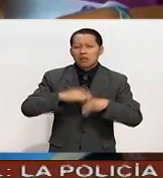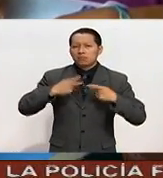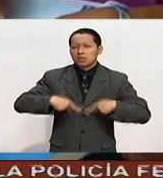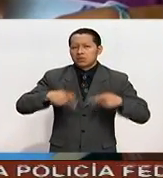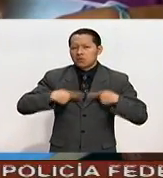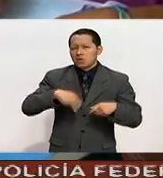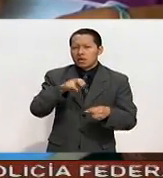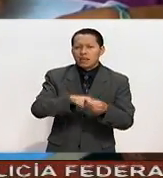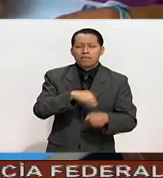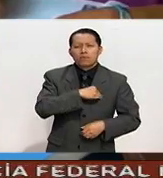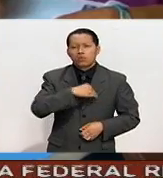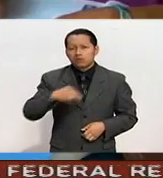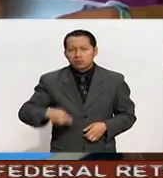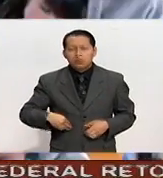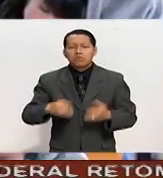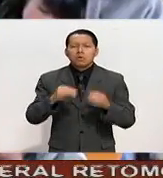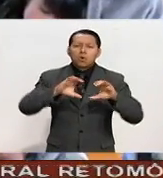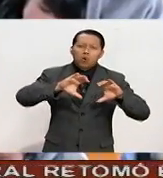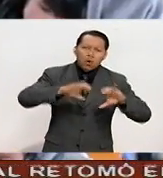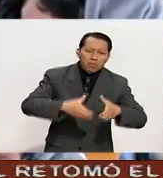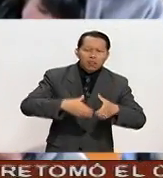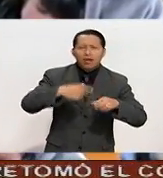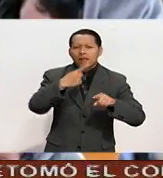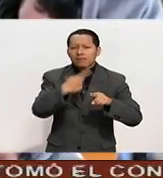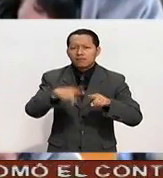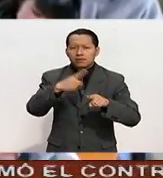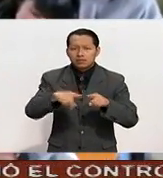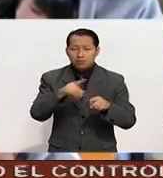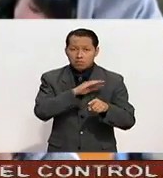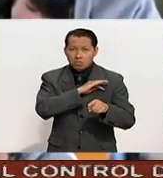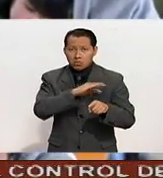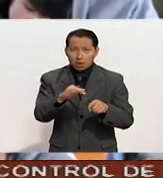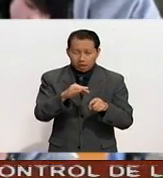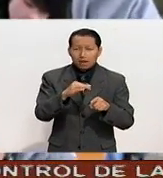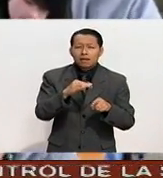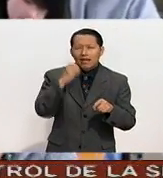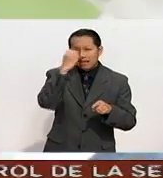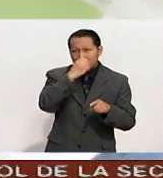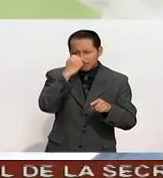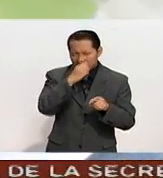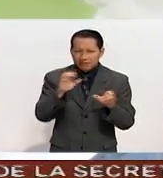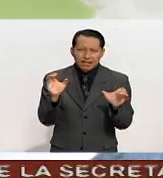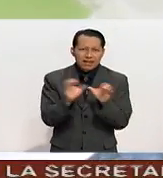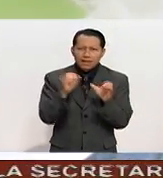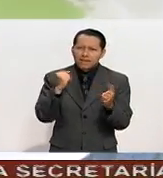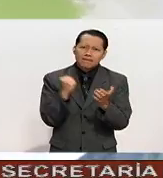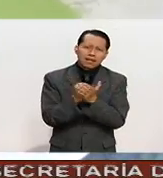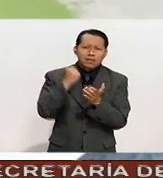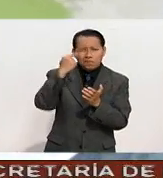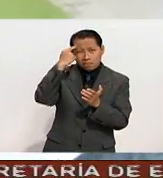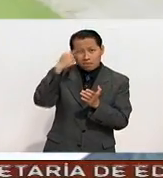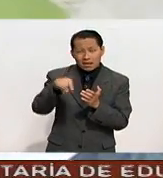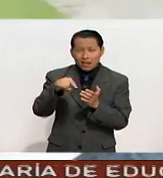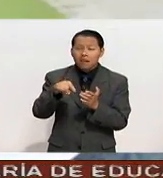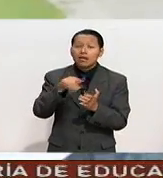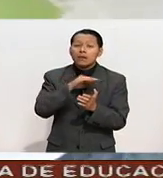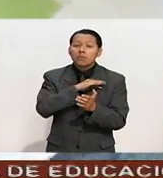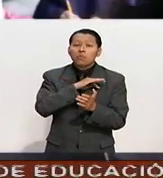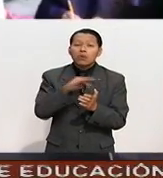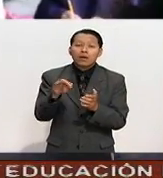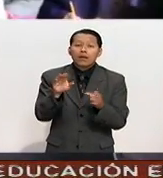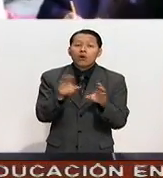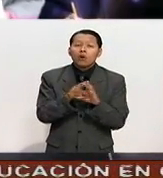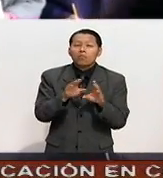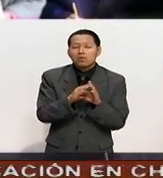en las comunidades puedan tener estos certificados que les permitan ganar. Está establecido